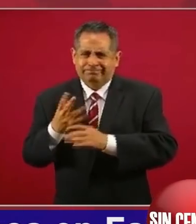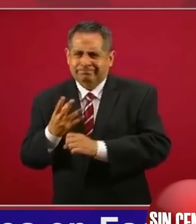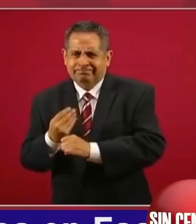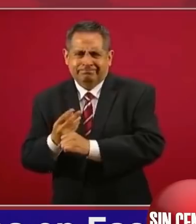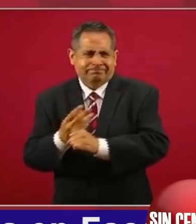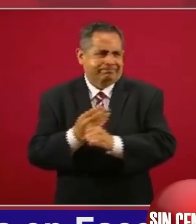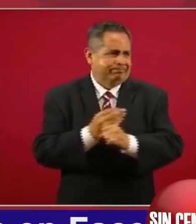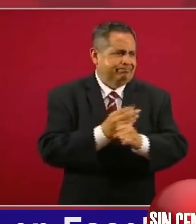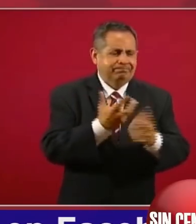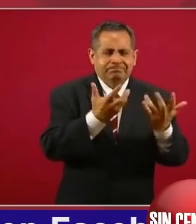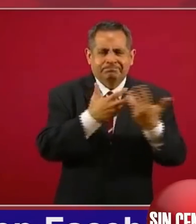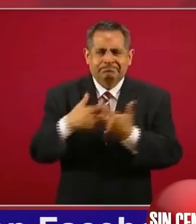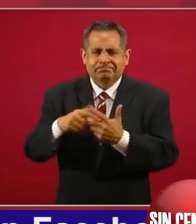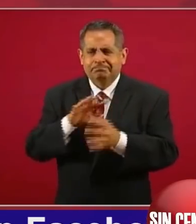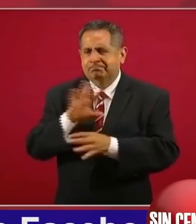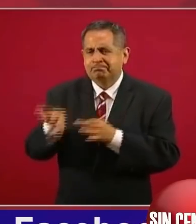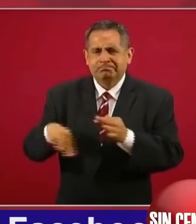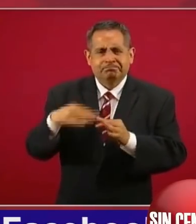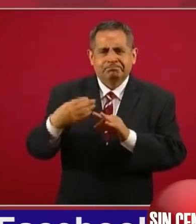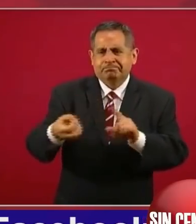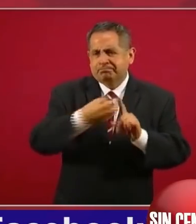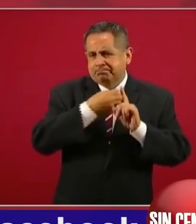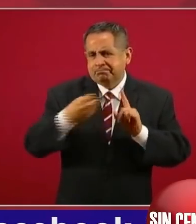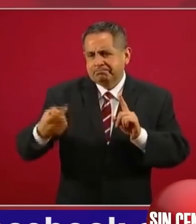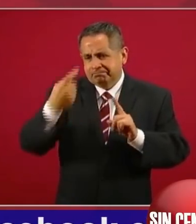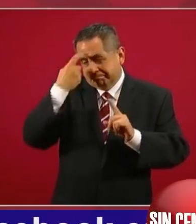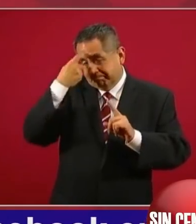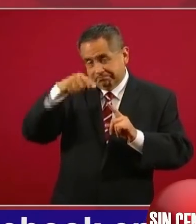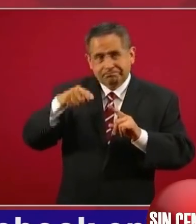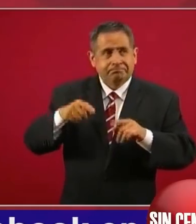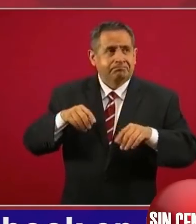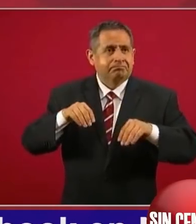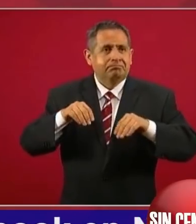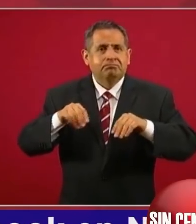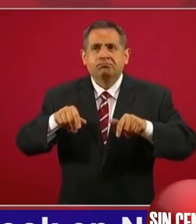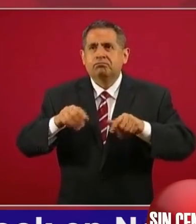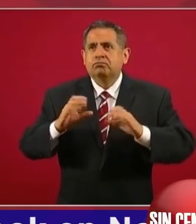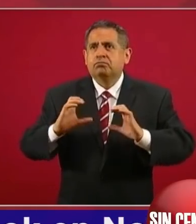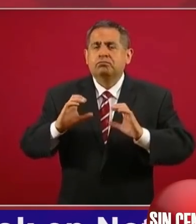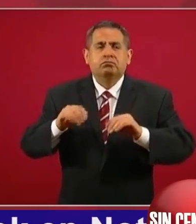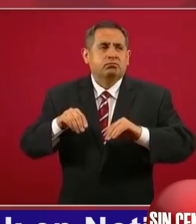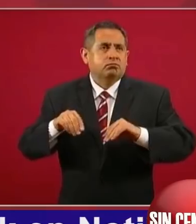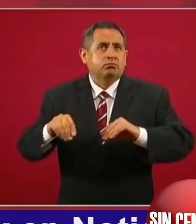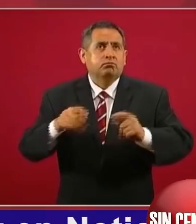totalmente terminado todo el sistema de control del espacio aéreo.